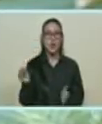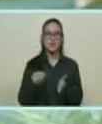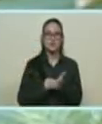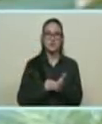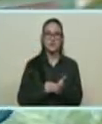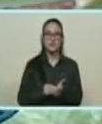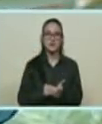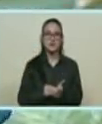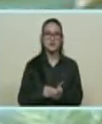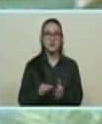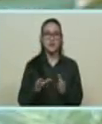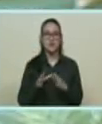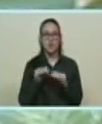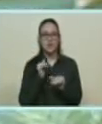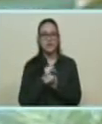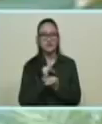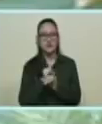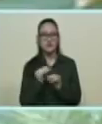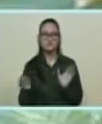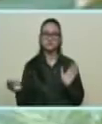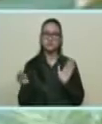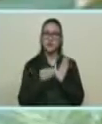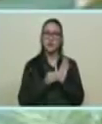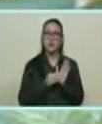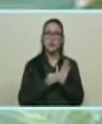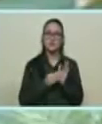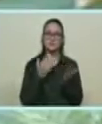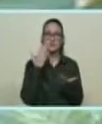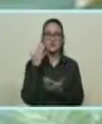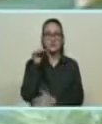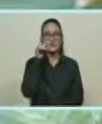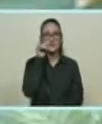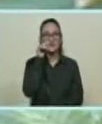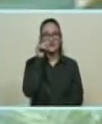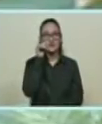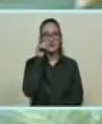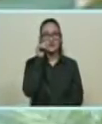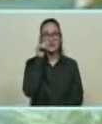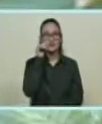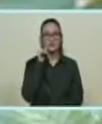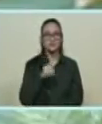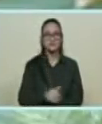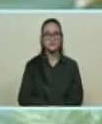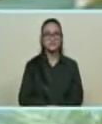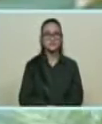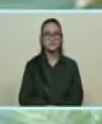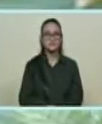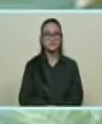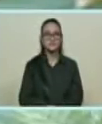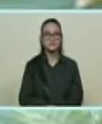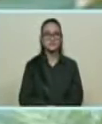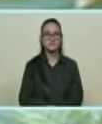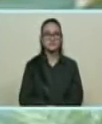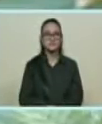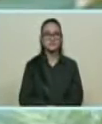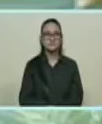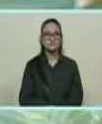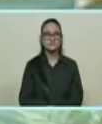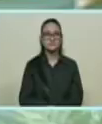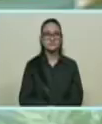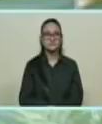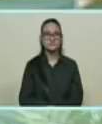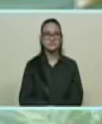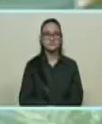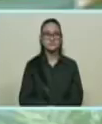el video en todas las redes sociales. Usted tiene ese video, perdón, el sistema. La aplicación.